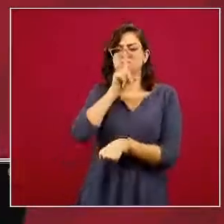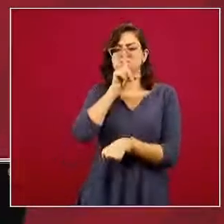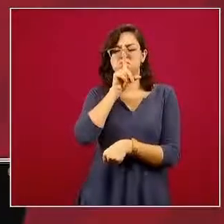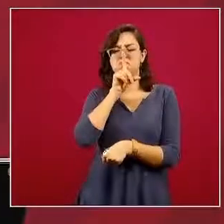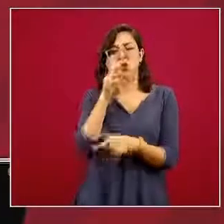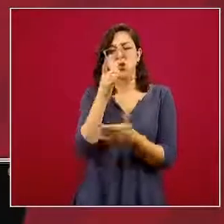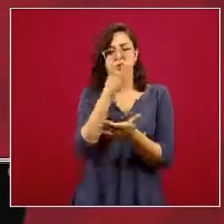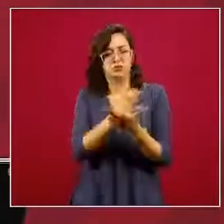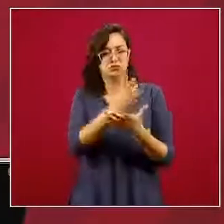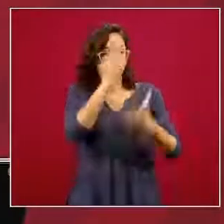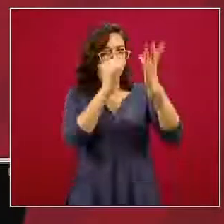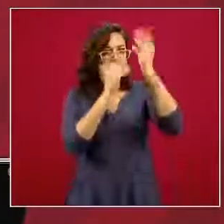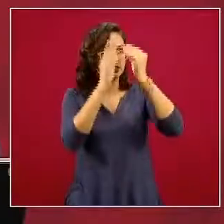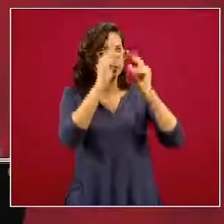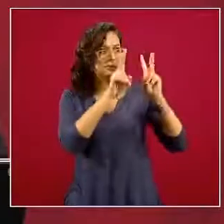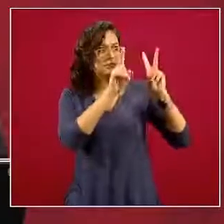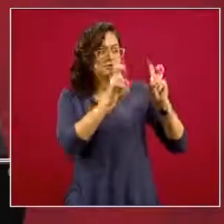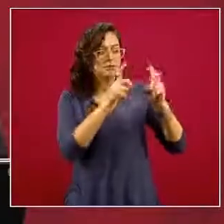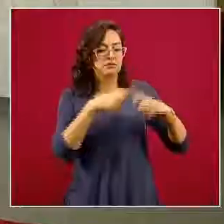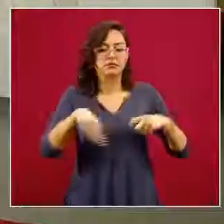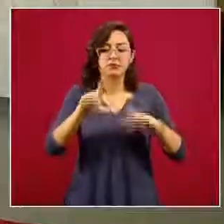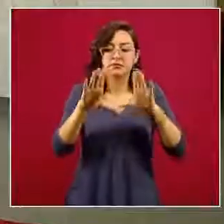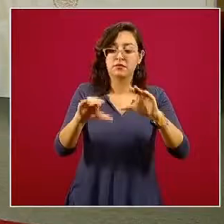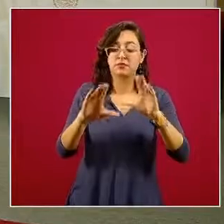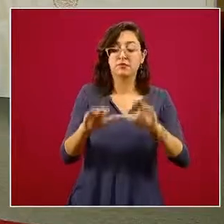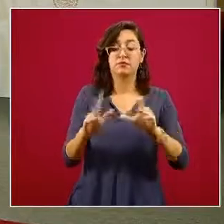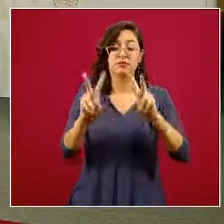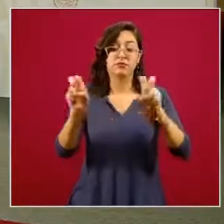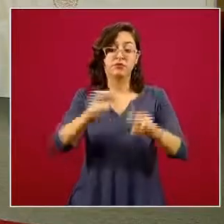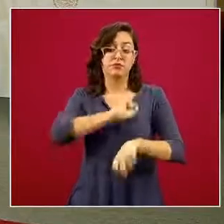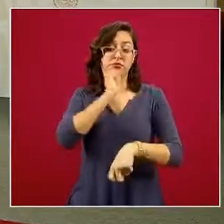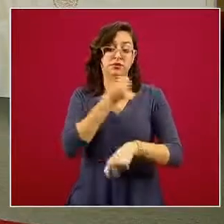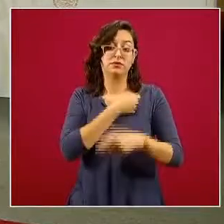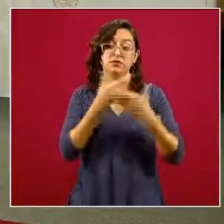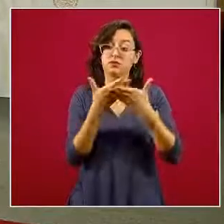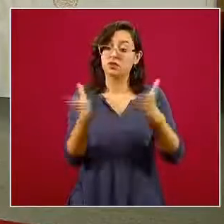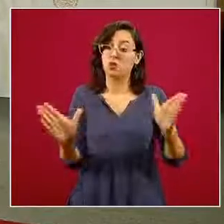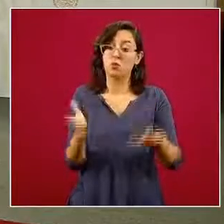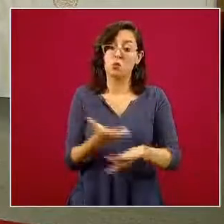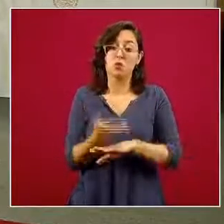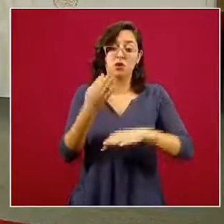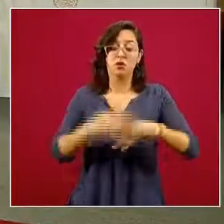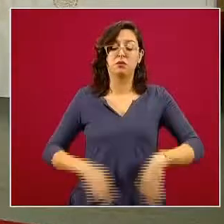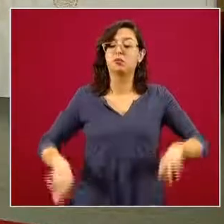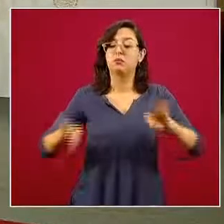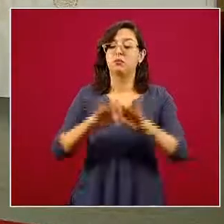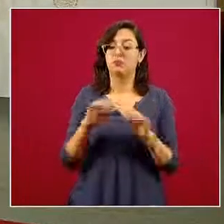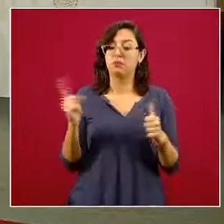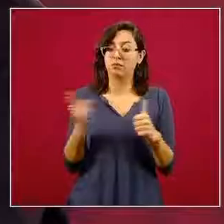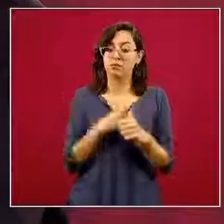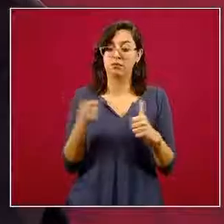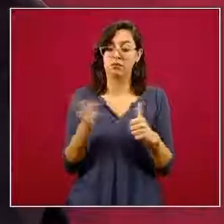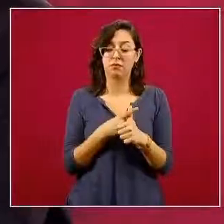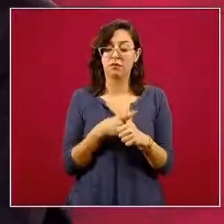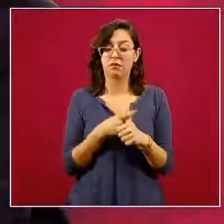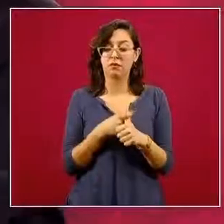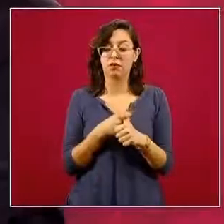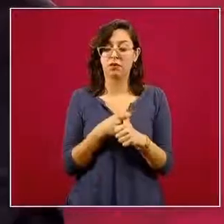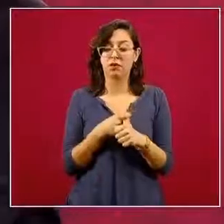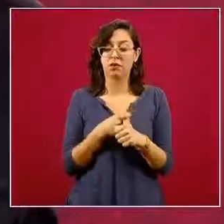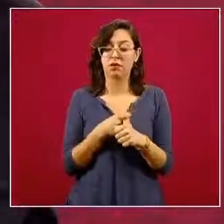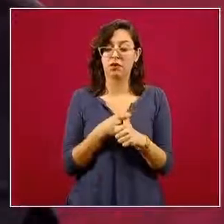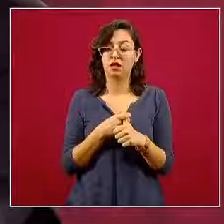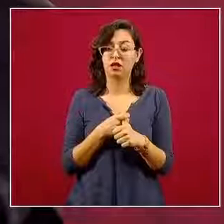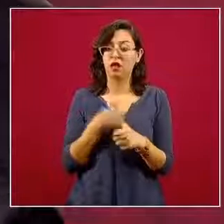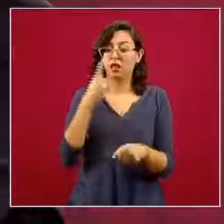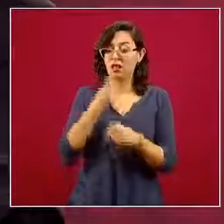salud pública juega un papel central en este aspecto y dentro de la atención primaria se incluye no solo el